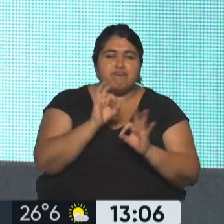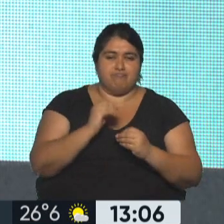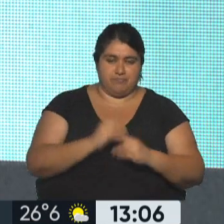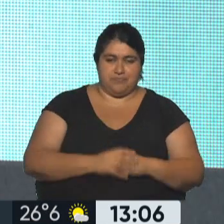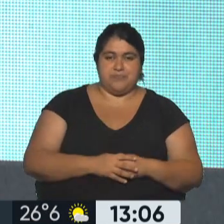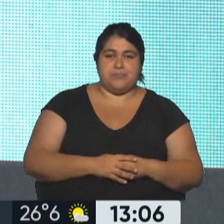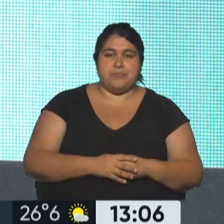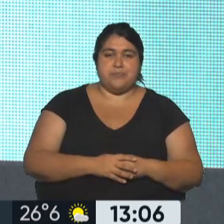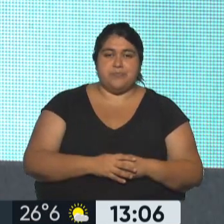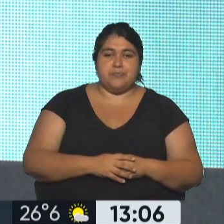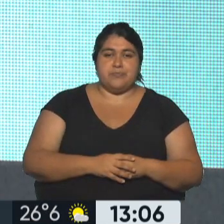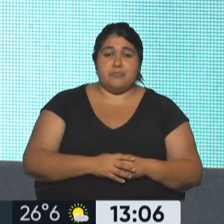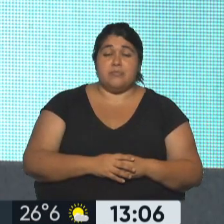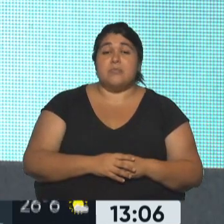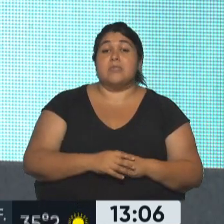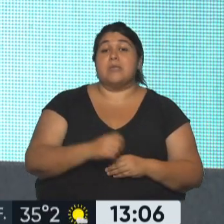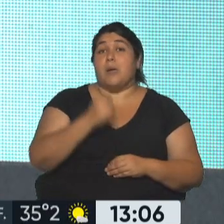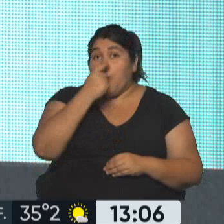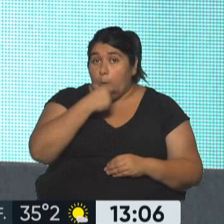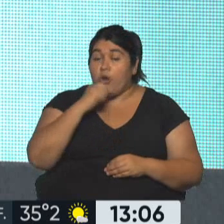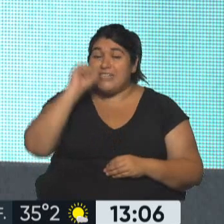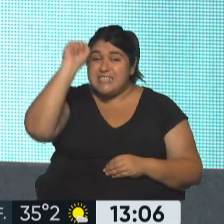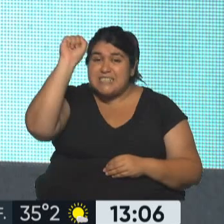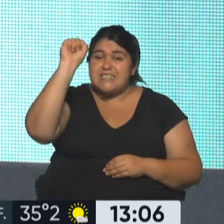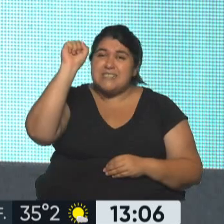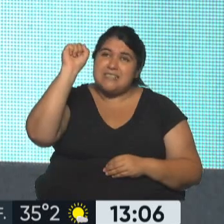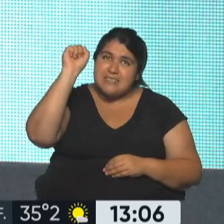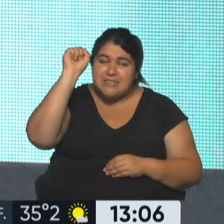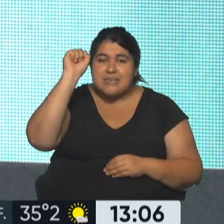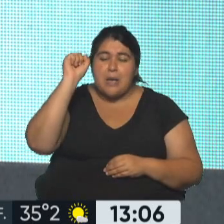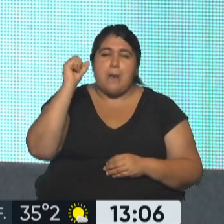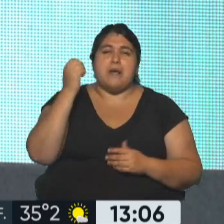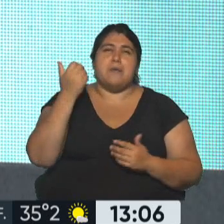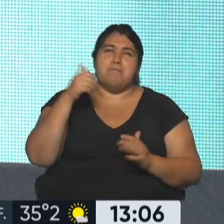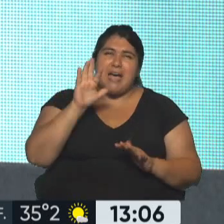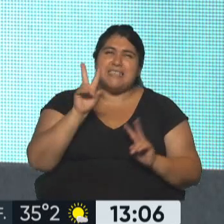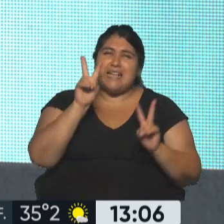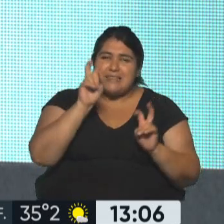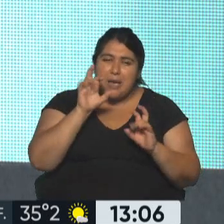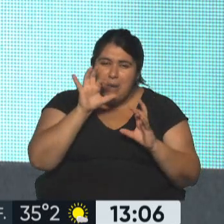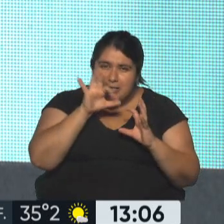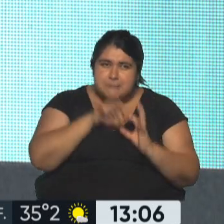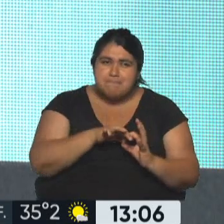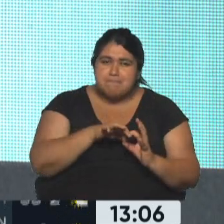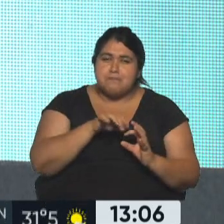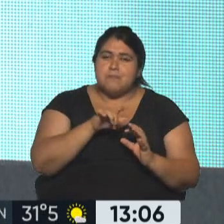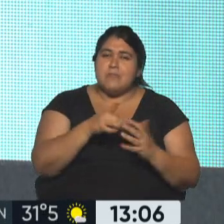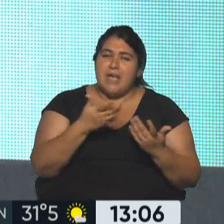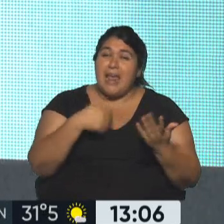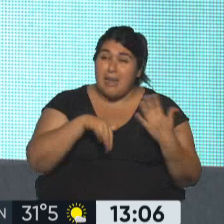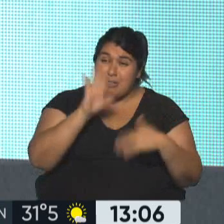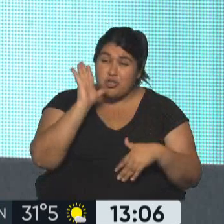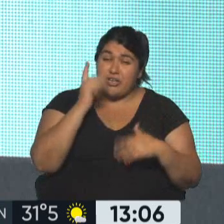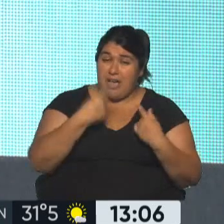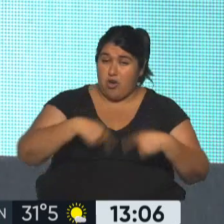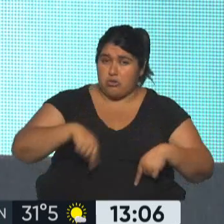parece que Boric tiene más cuestiones en el debe, ¿no?, que en lo concreto. O sea, Sí, muchas claro. de las cosas que